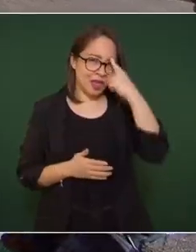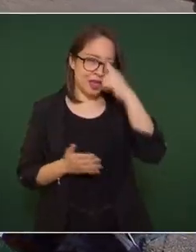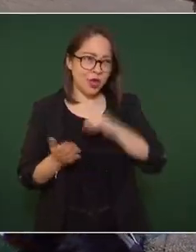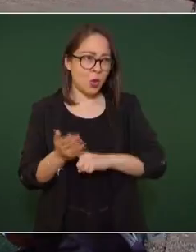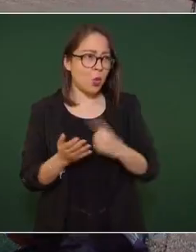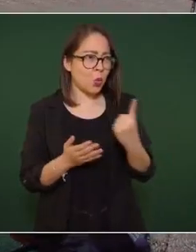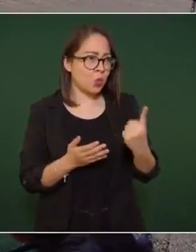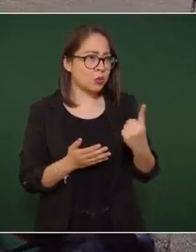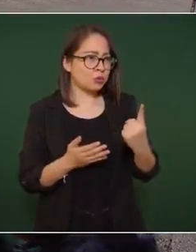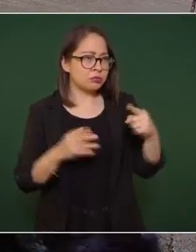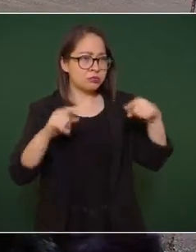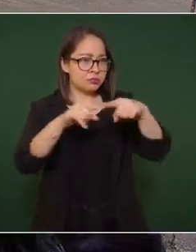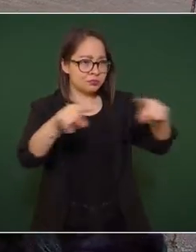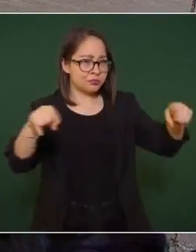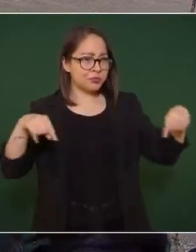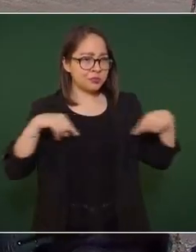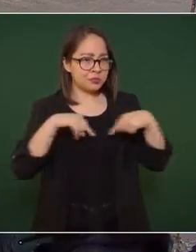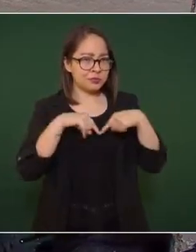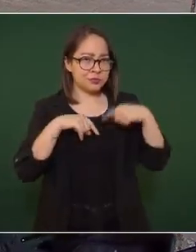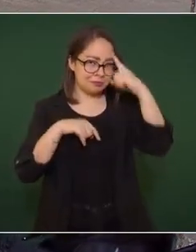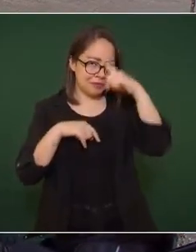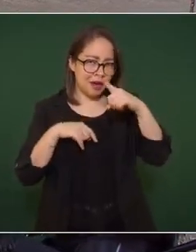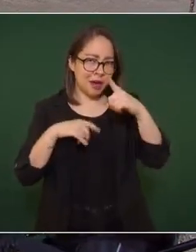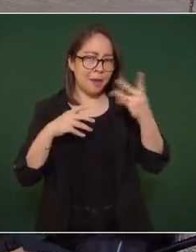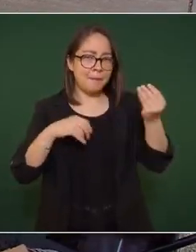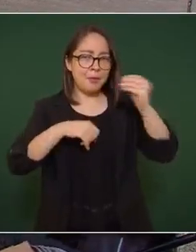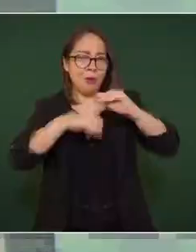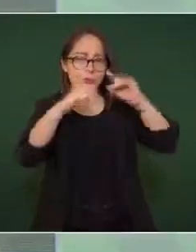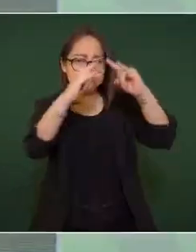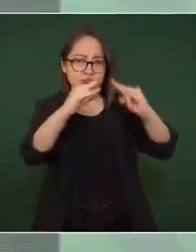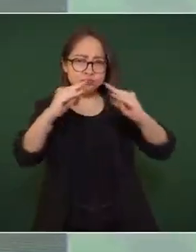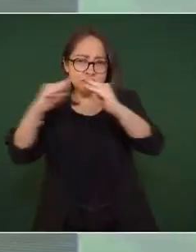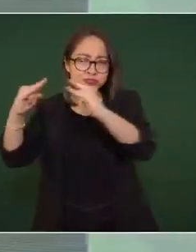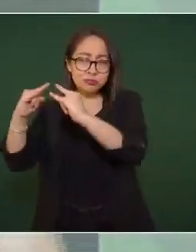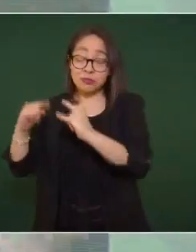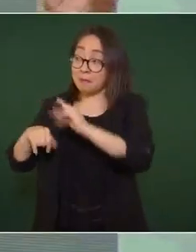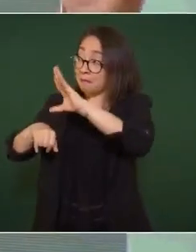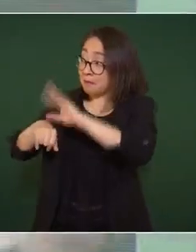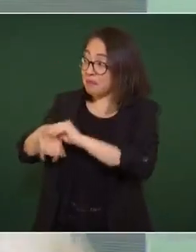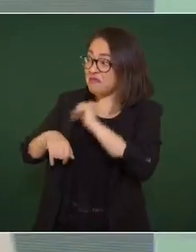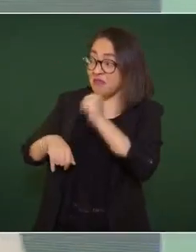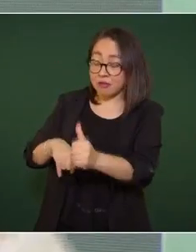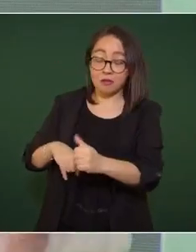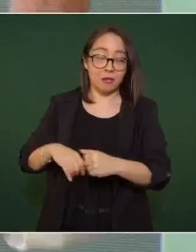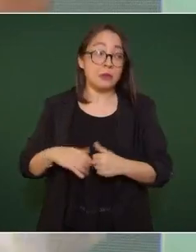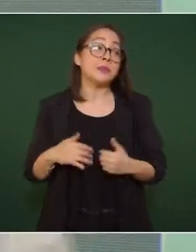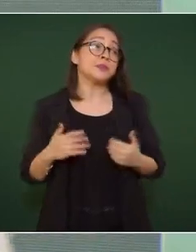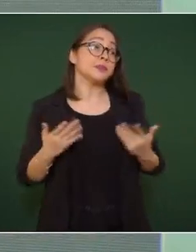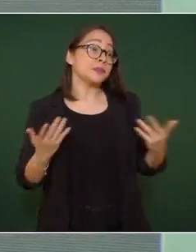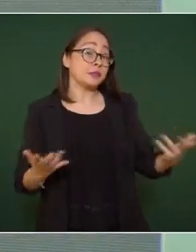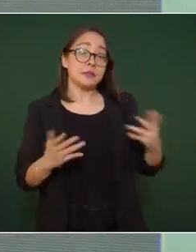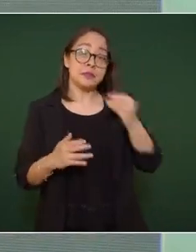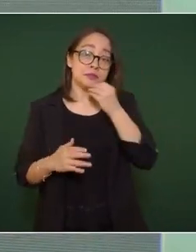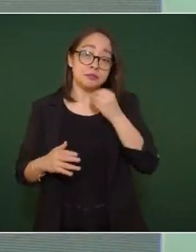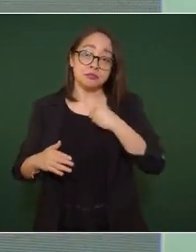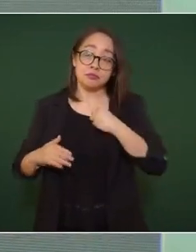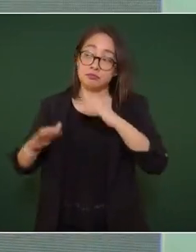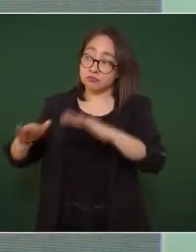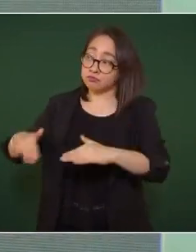sí, para poner nuestro campamento, y nos tuvimos que quedar en la calle,